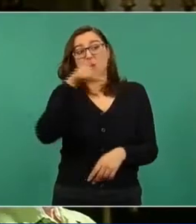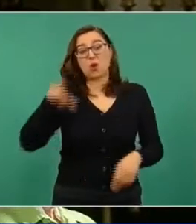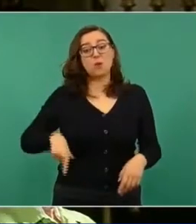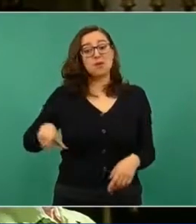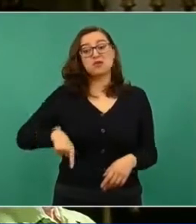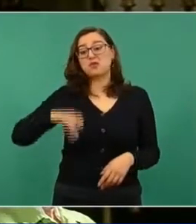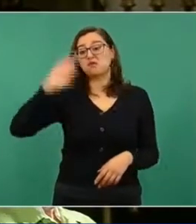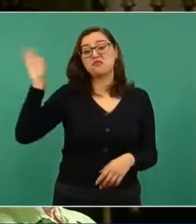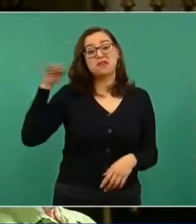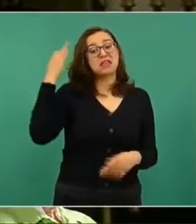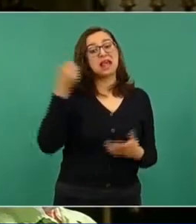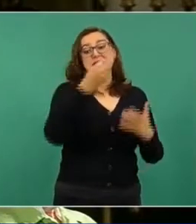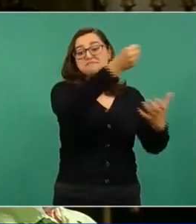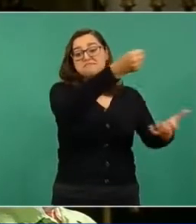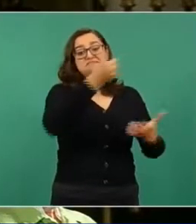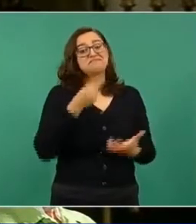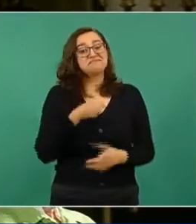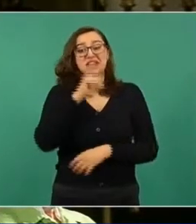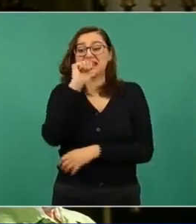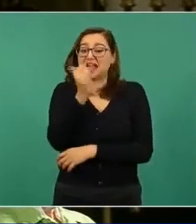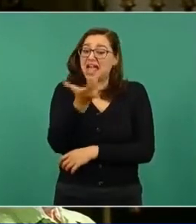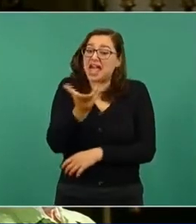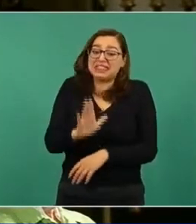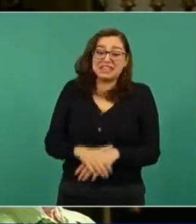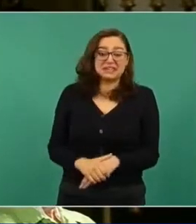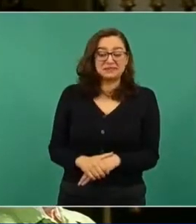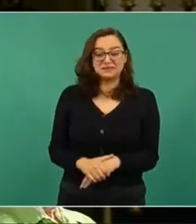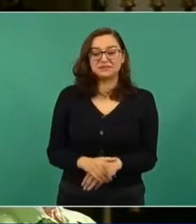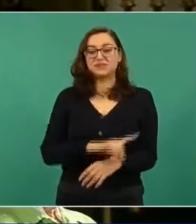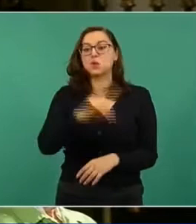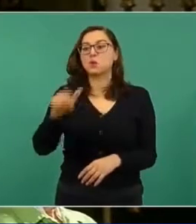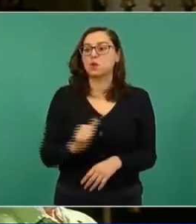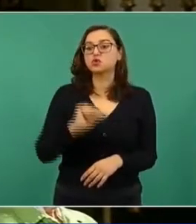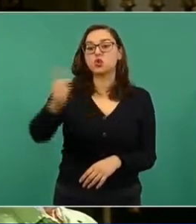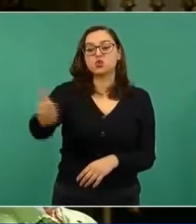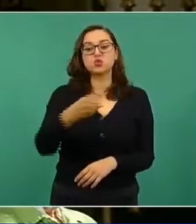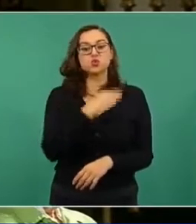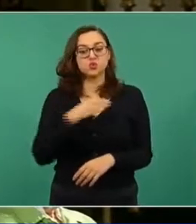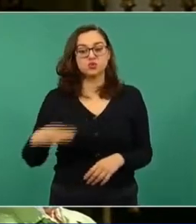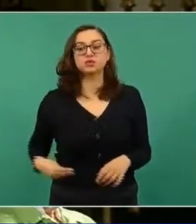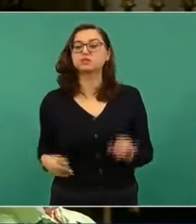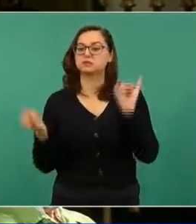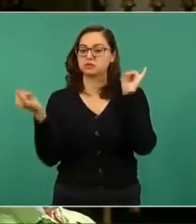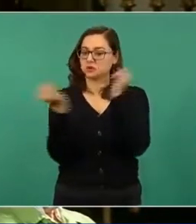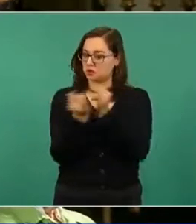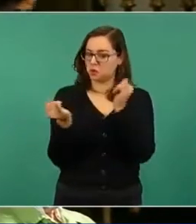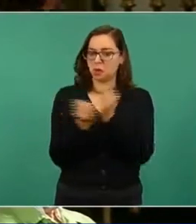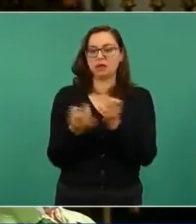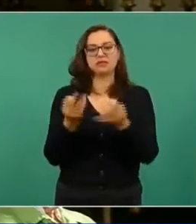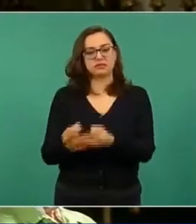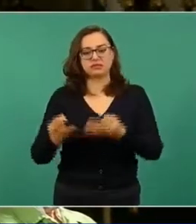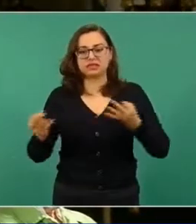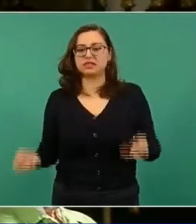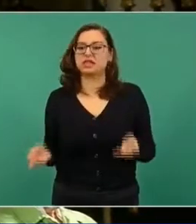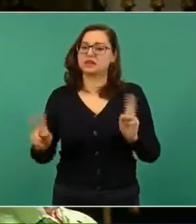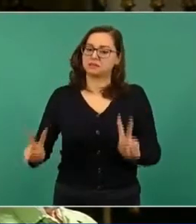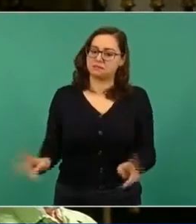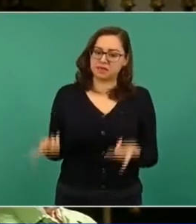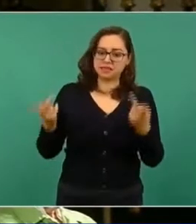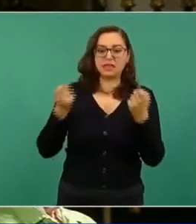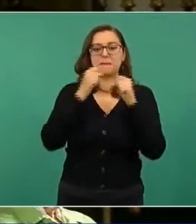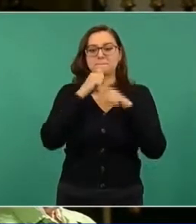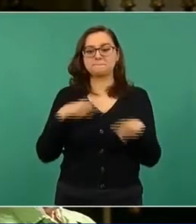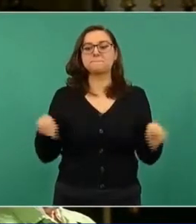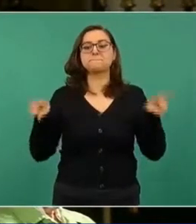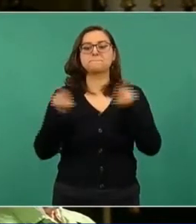prácticamente los mismos que el municipio devolvió unos meses después al Club Campestre de León, el Club de los Ricos de León,